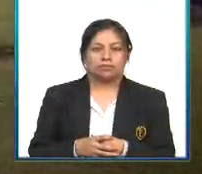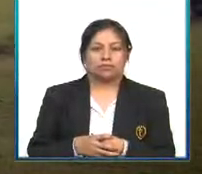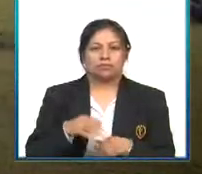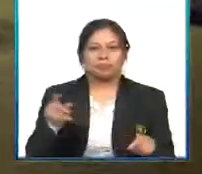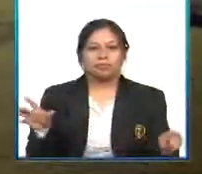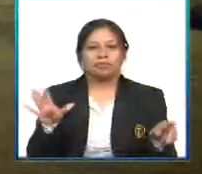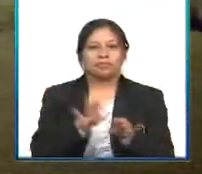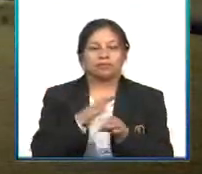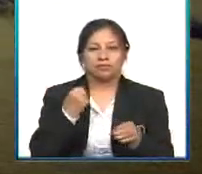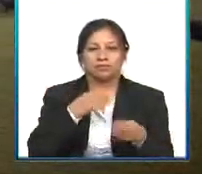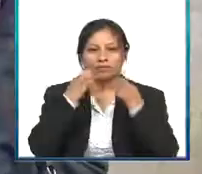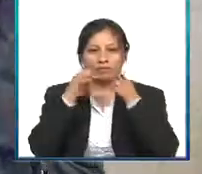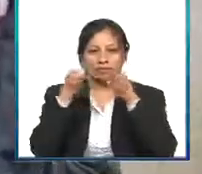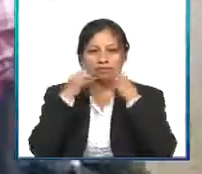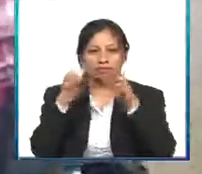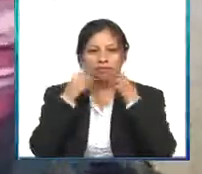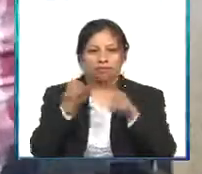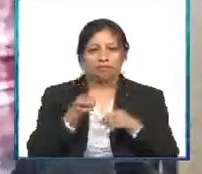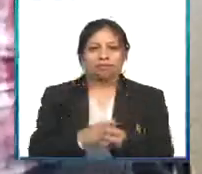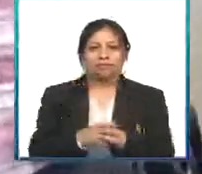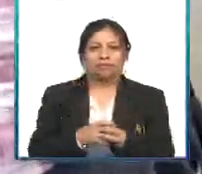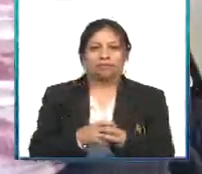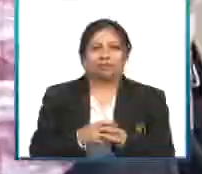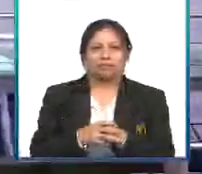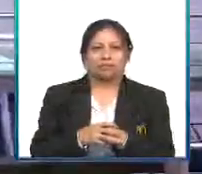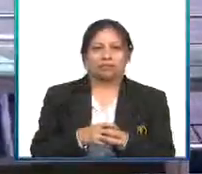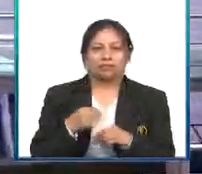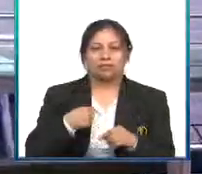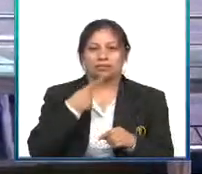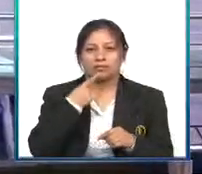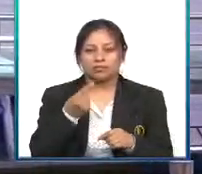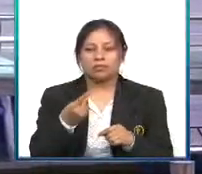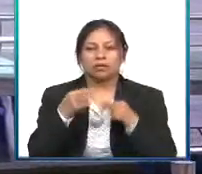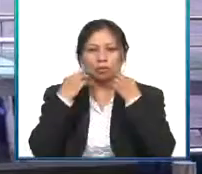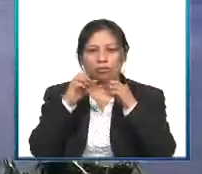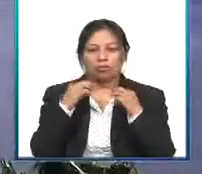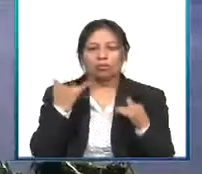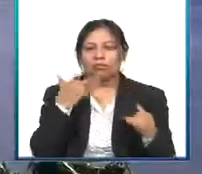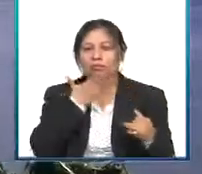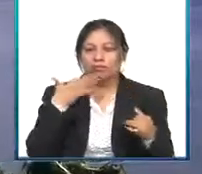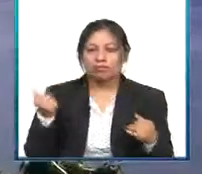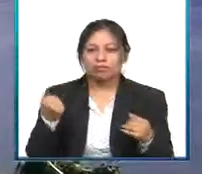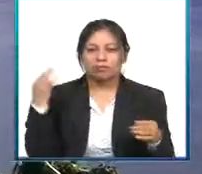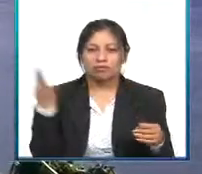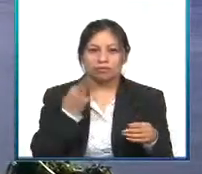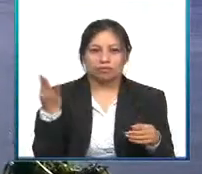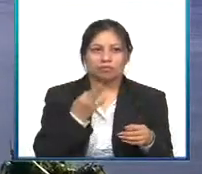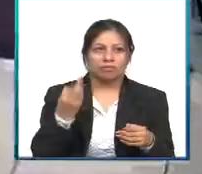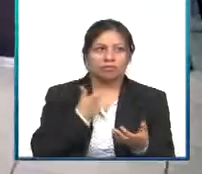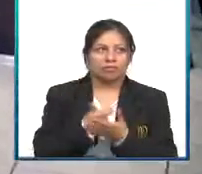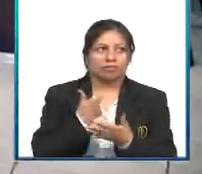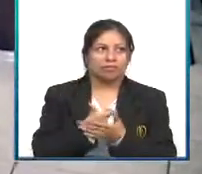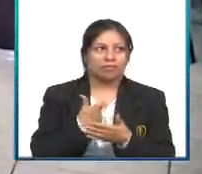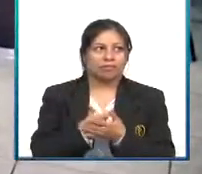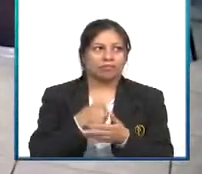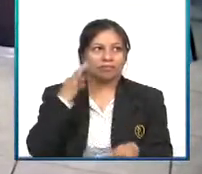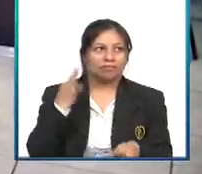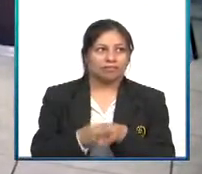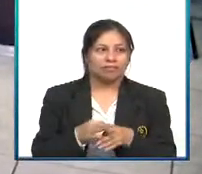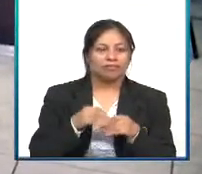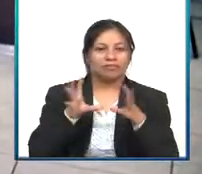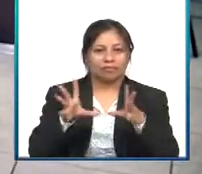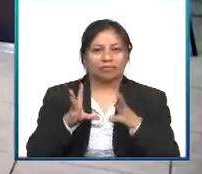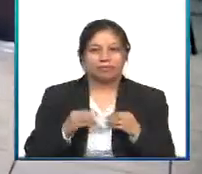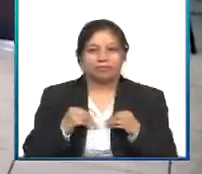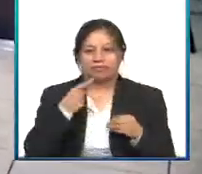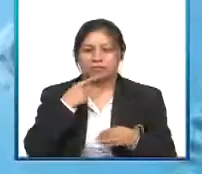Consolidar las finanzas públicas mediante acciones que aumenten los ingresos públicos y con ello mejorar la eficiencia del gasto es un hecho, lo cual